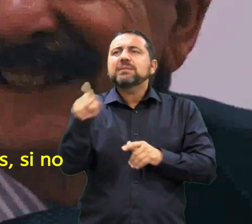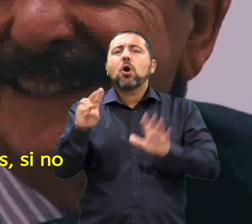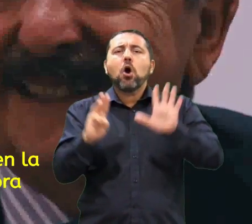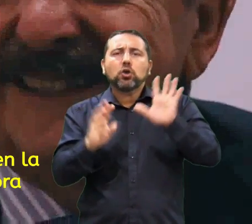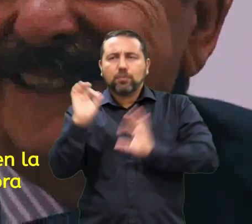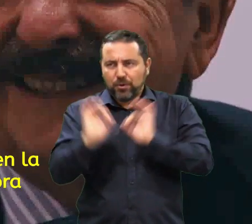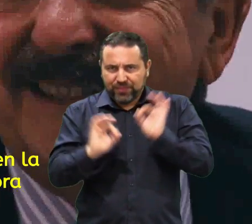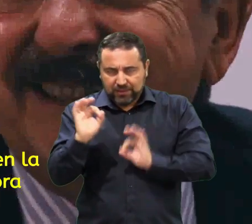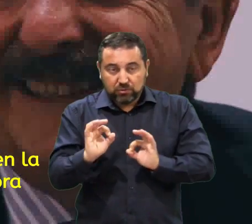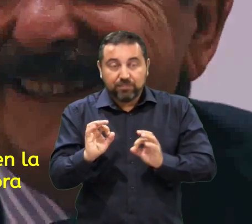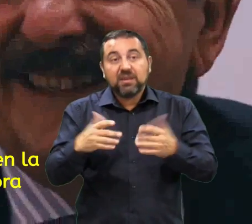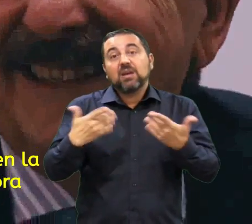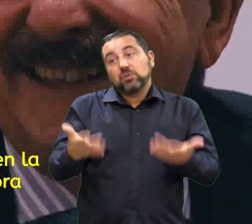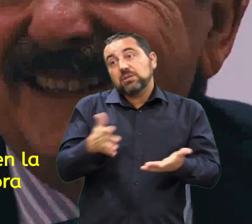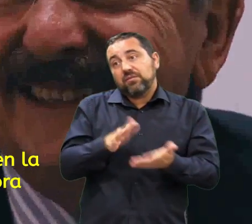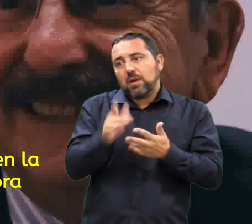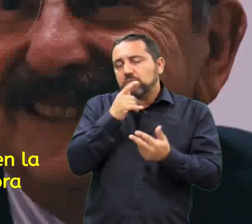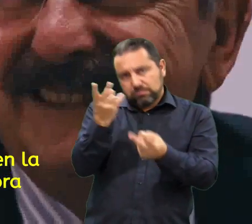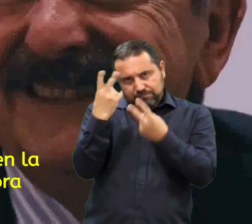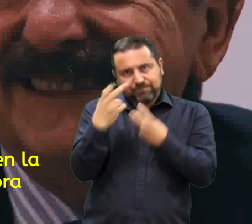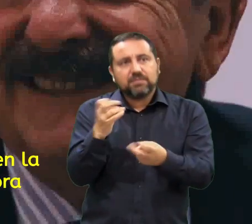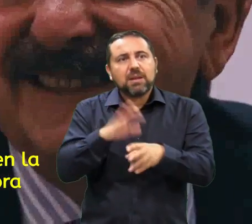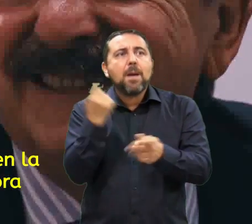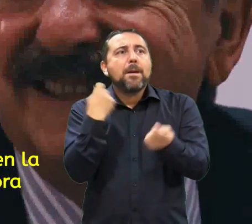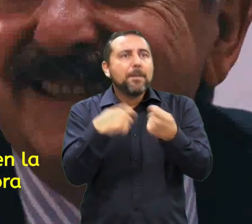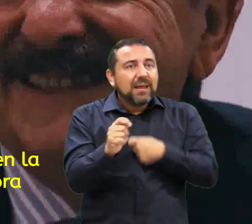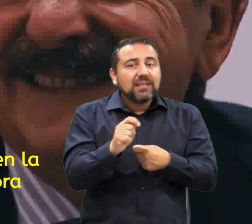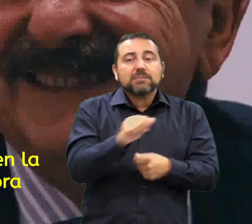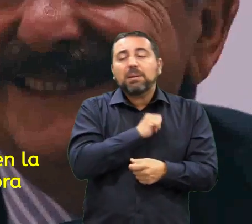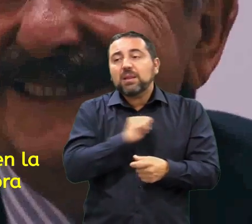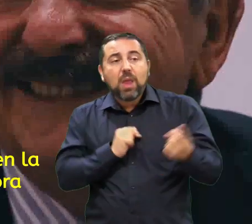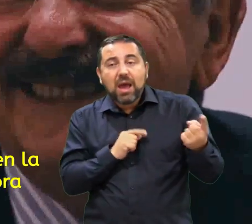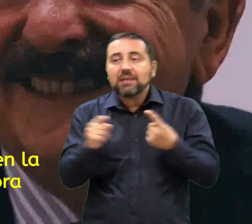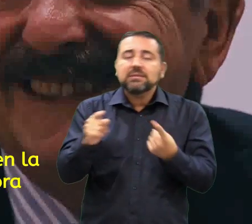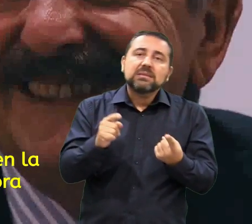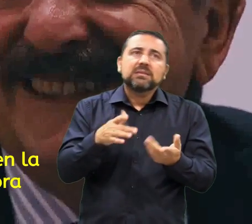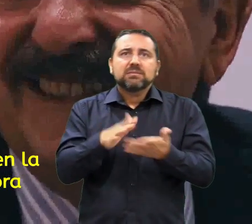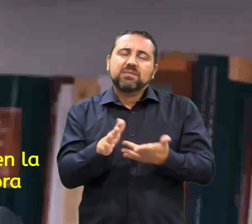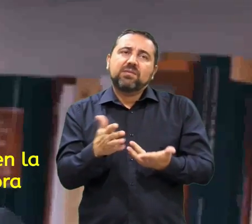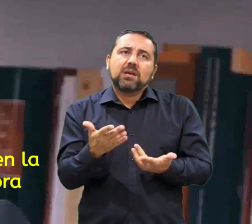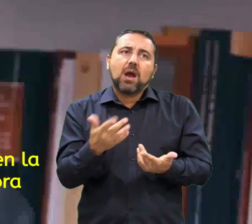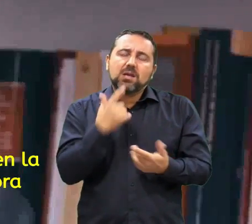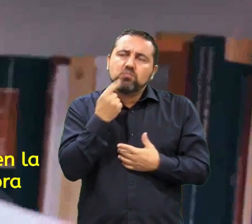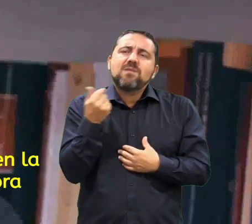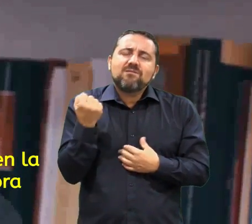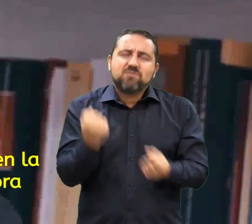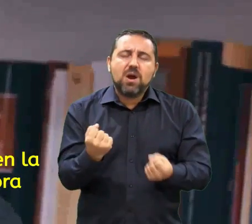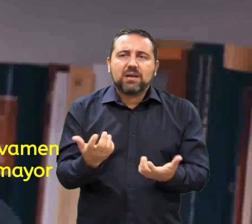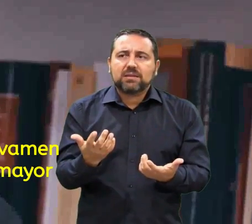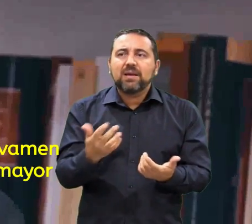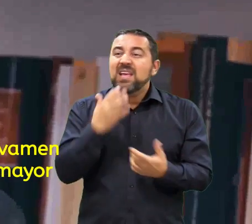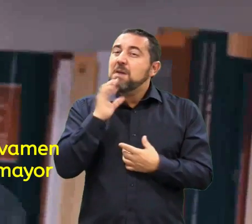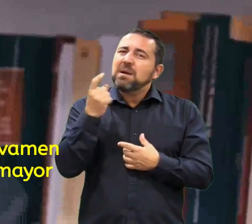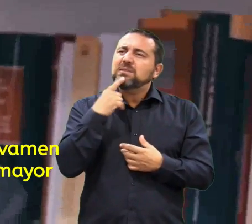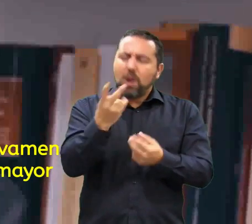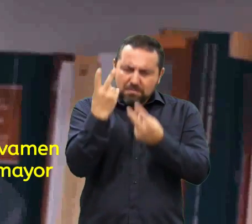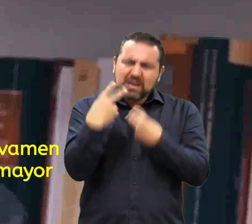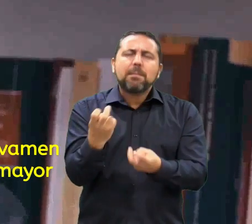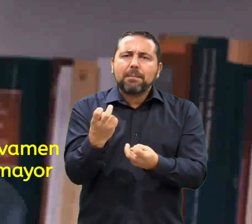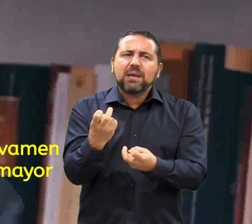recuerdo mal, en Andalucía el ITP es del 8%. Por tanto, es un gravamen en las ventas entre particulares, hablamos ahora,